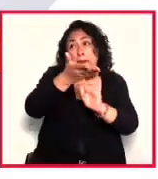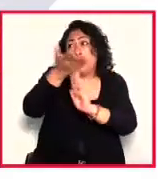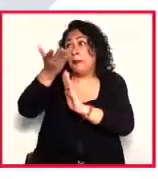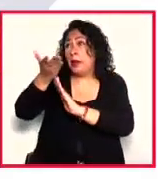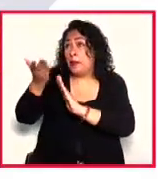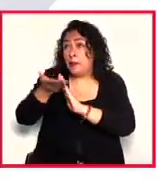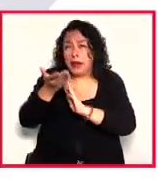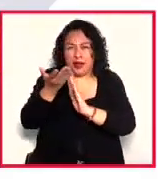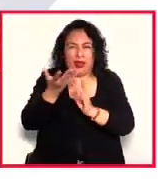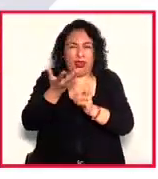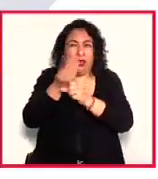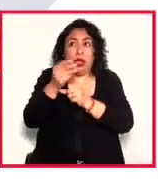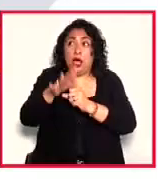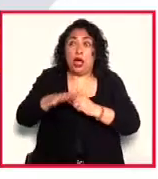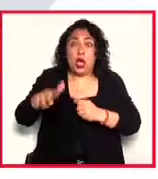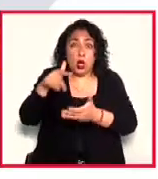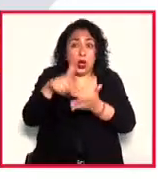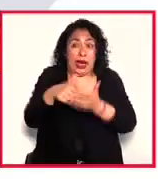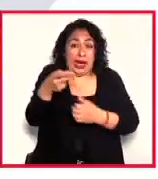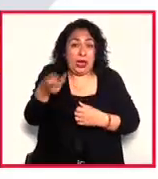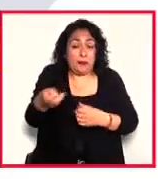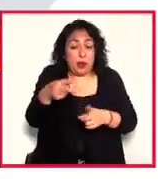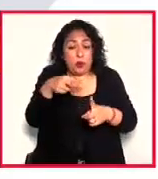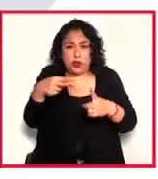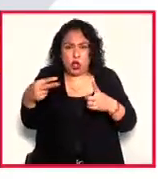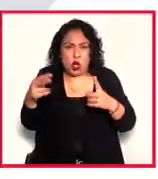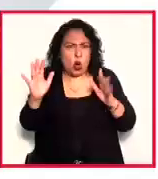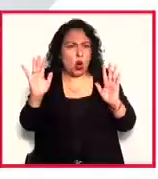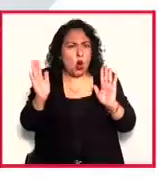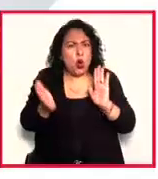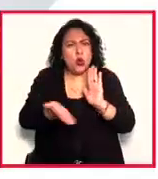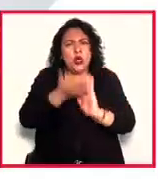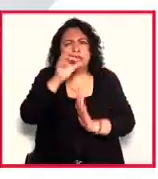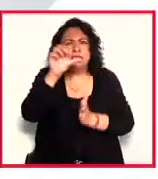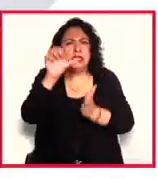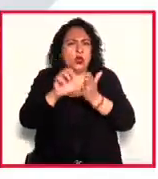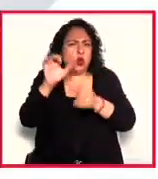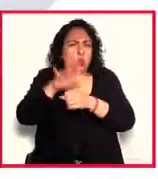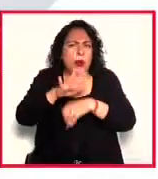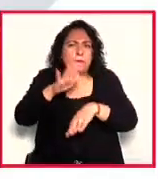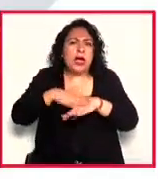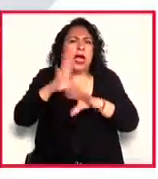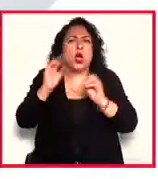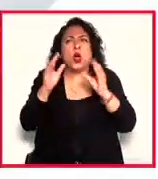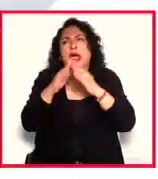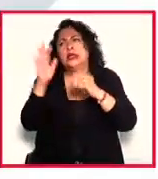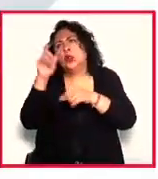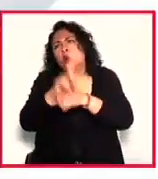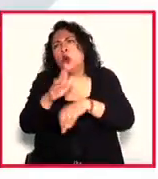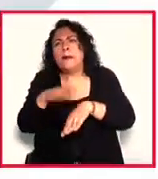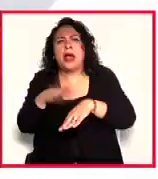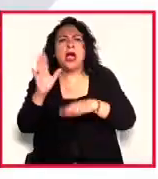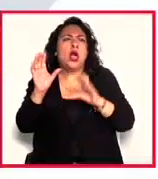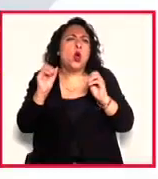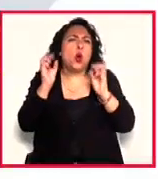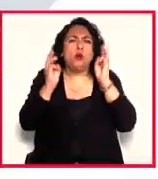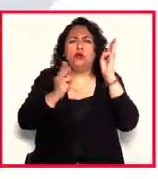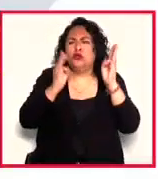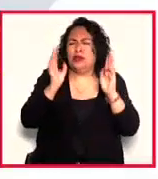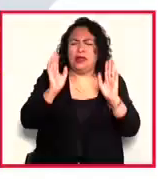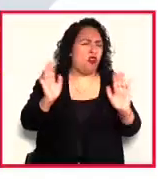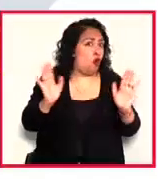este, pero bajo la perspectiva de no construir un centro cultural más o una casa cultural más o un museo